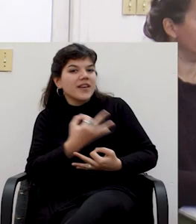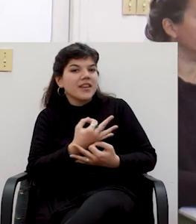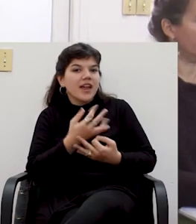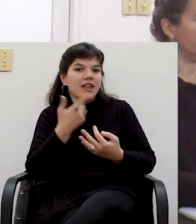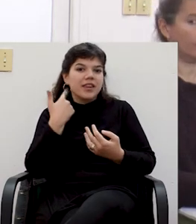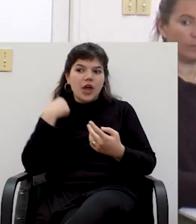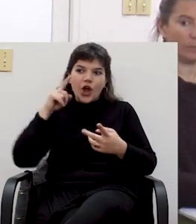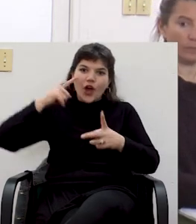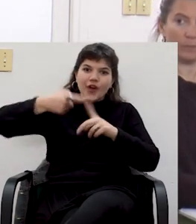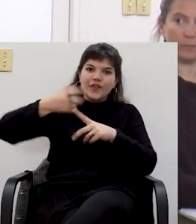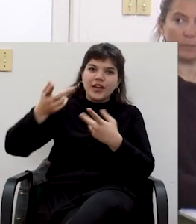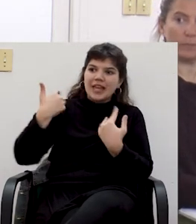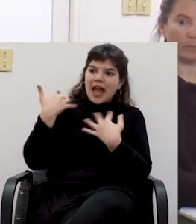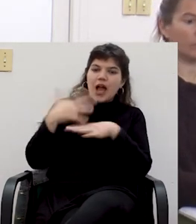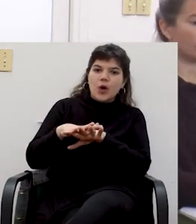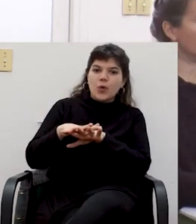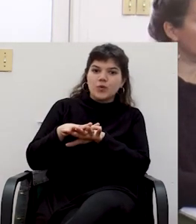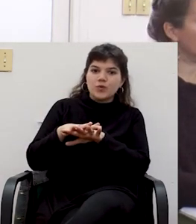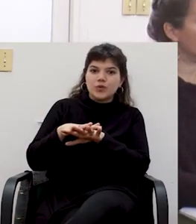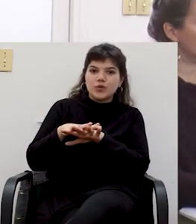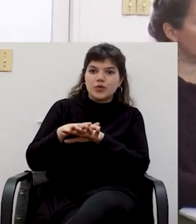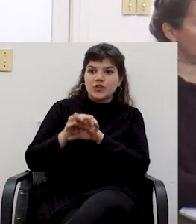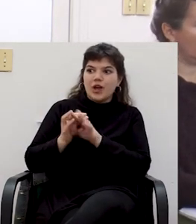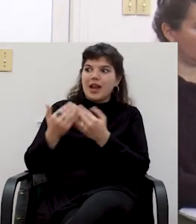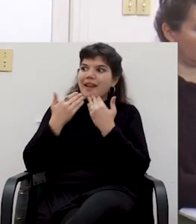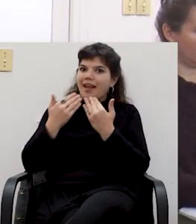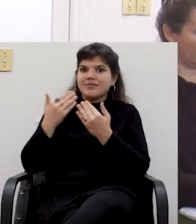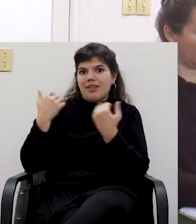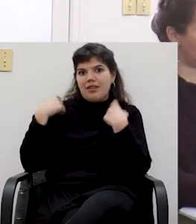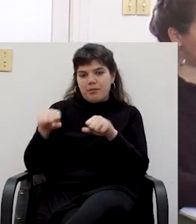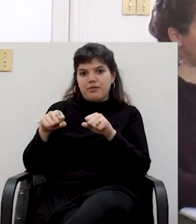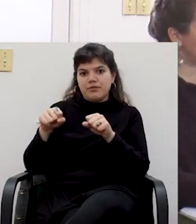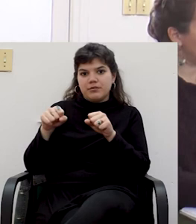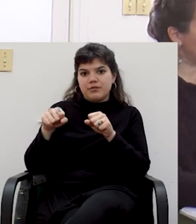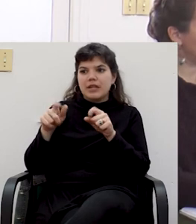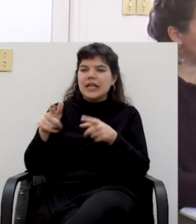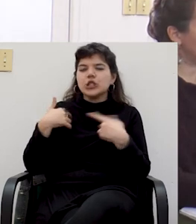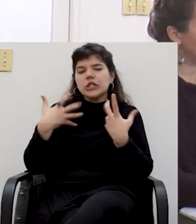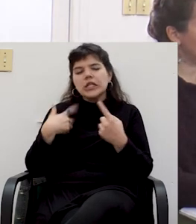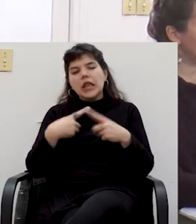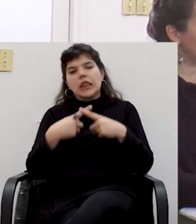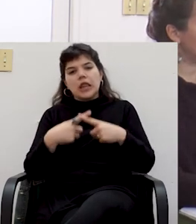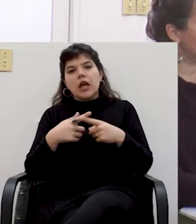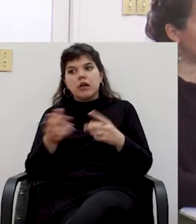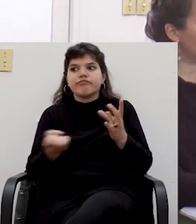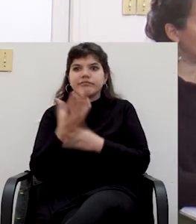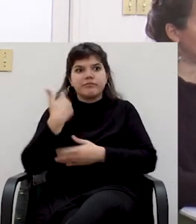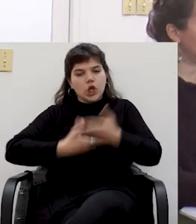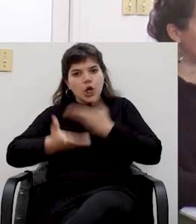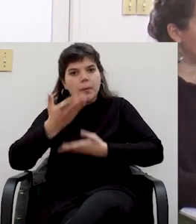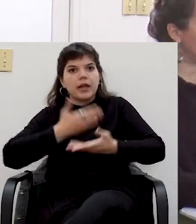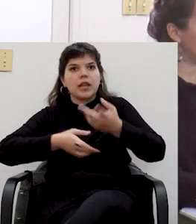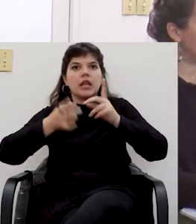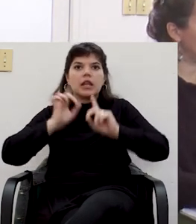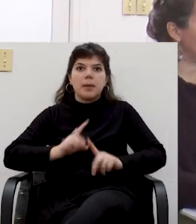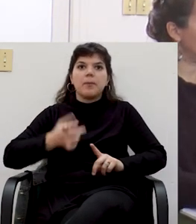es la integración y la inclusión a través del deporte. Y eso es una discusión que nosotros queremos dar, que queremos compartir, que nos queremos